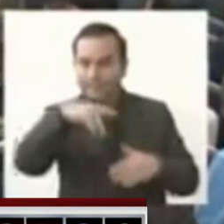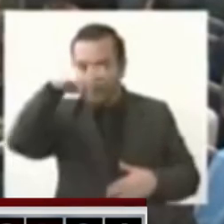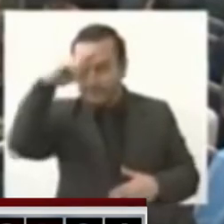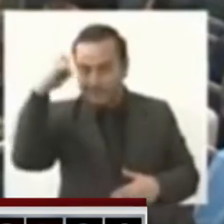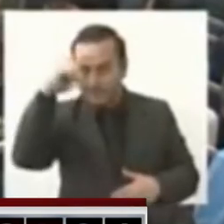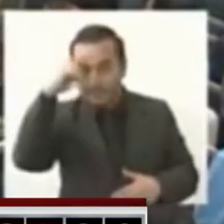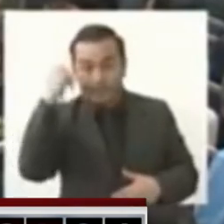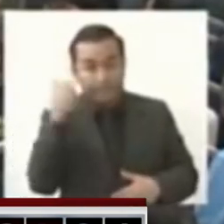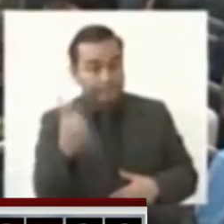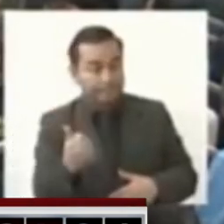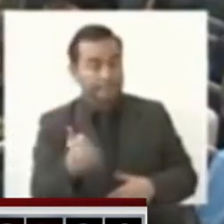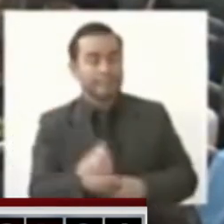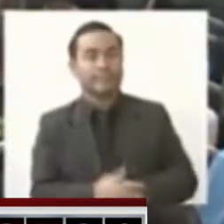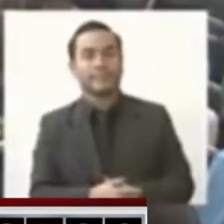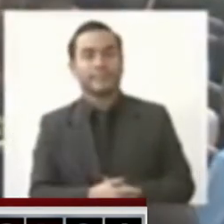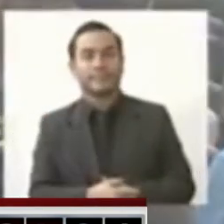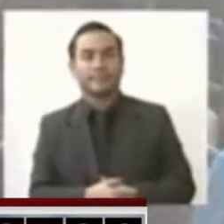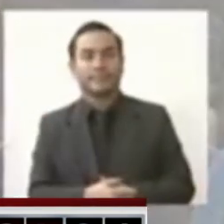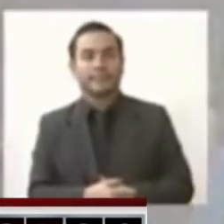muchos éxitos.